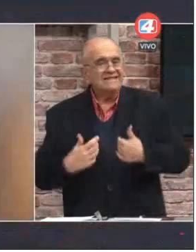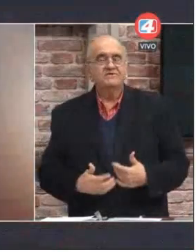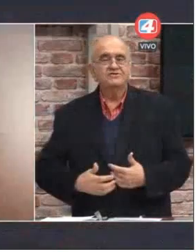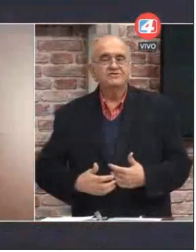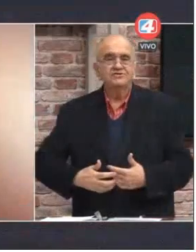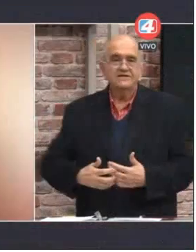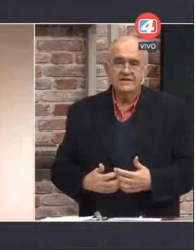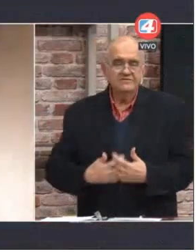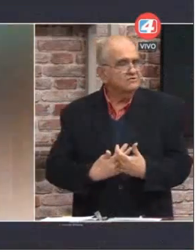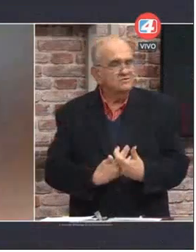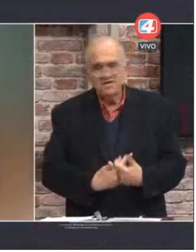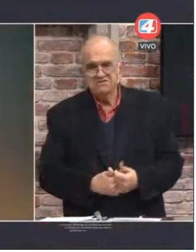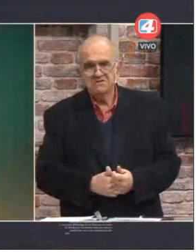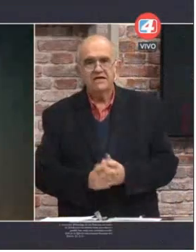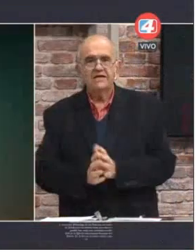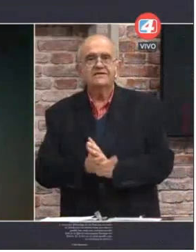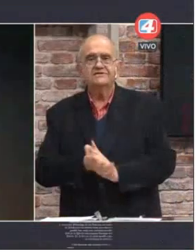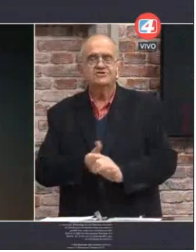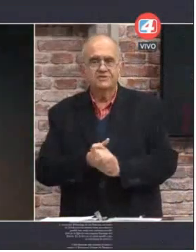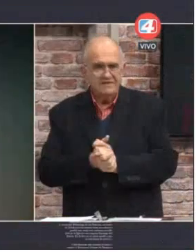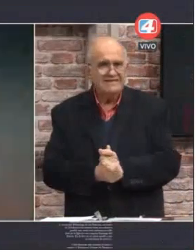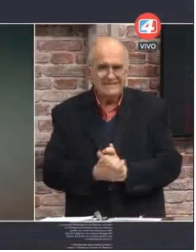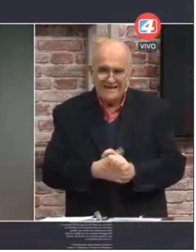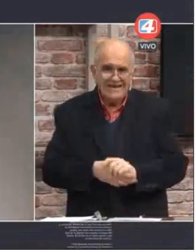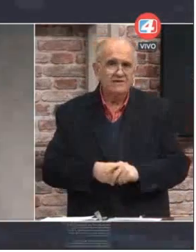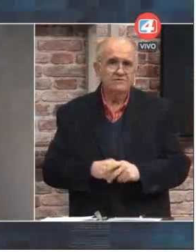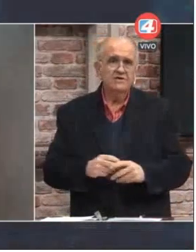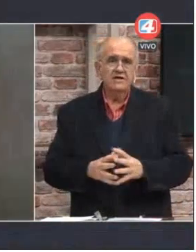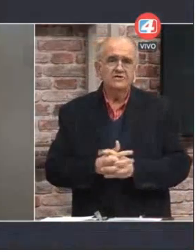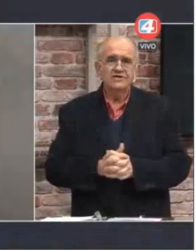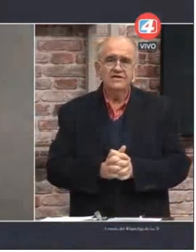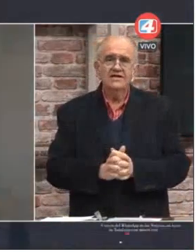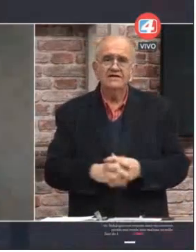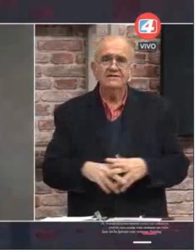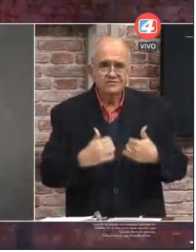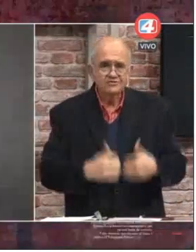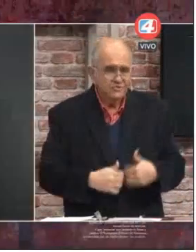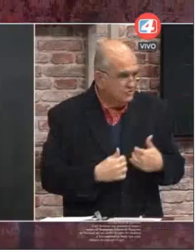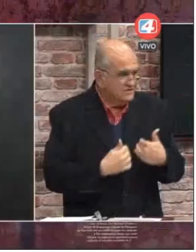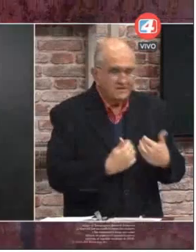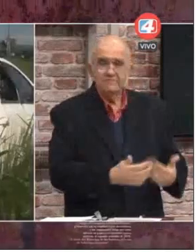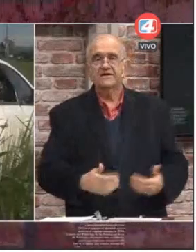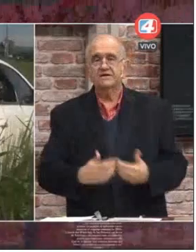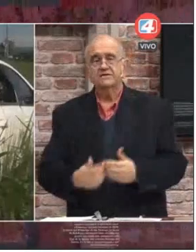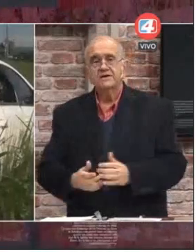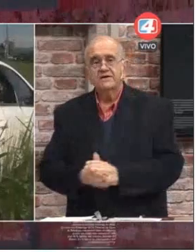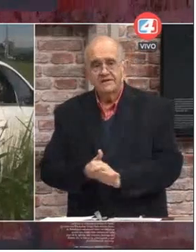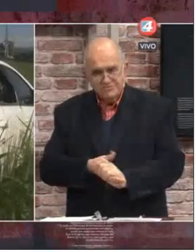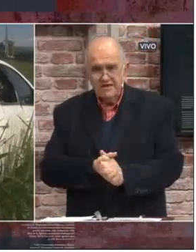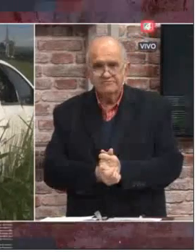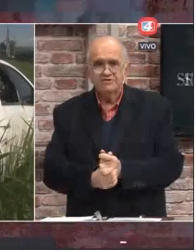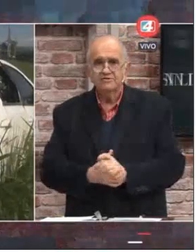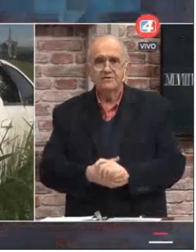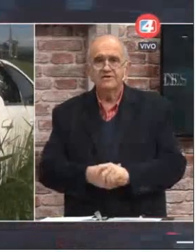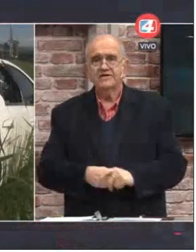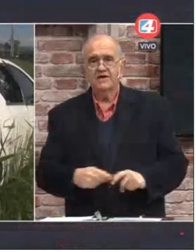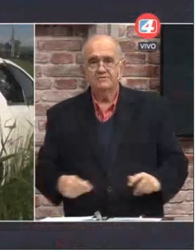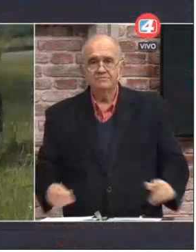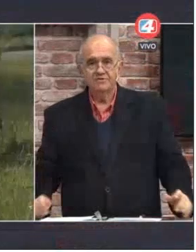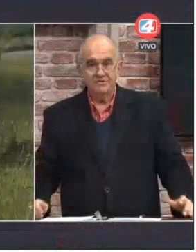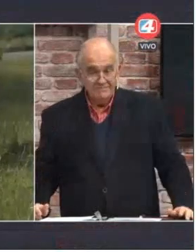tipo te mata dos personas está libres yo no digo que tenía la intención de matar está claro que no tenía la intención dolosa de matar que eso está absolutamente